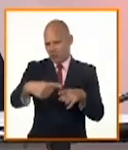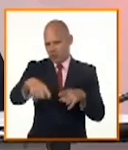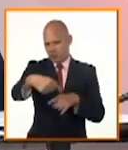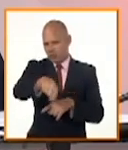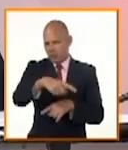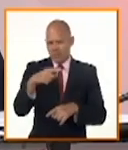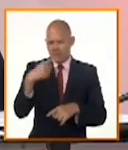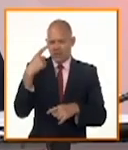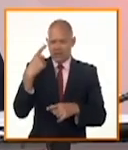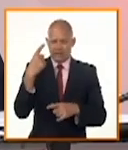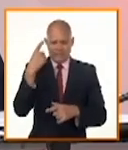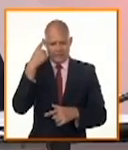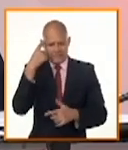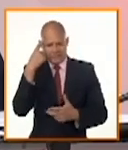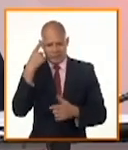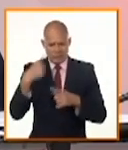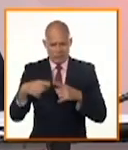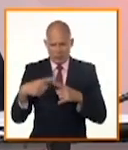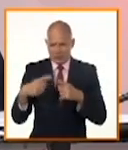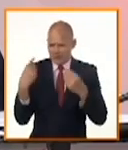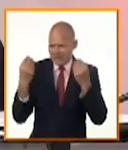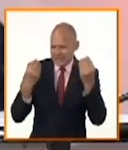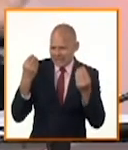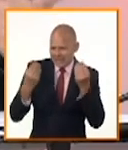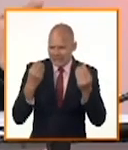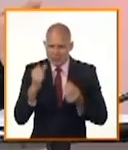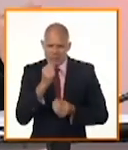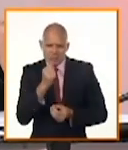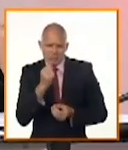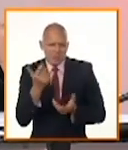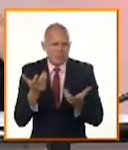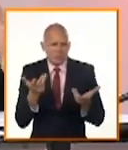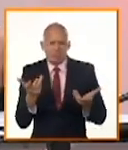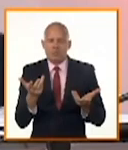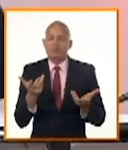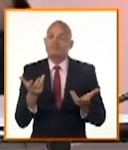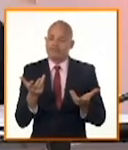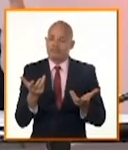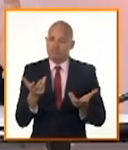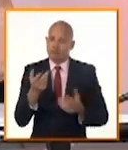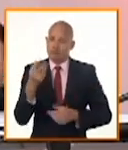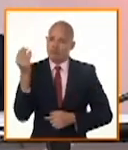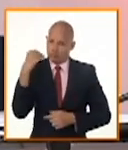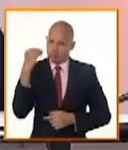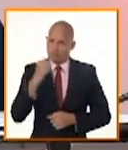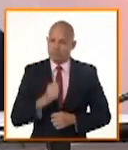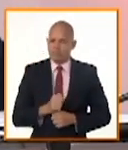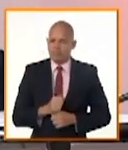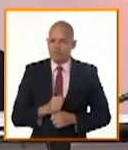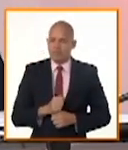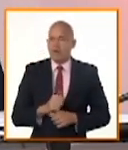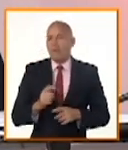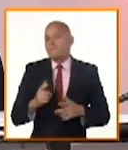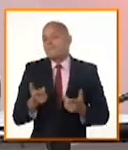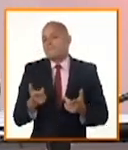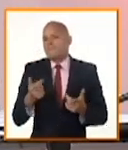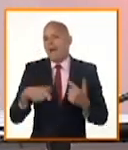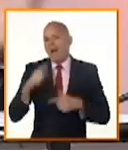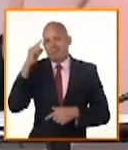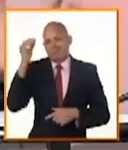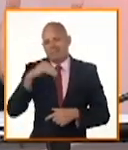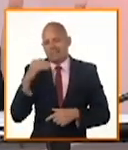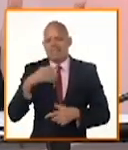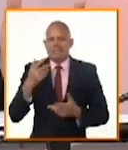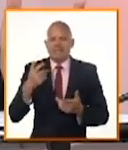los últimos días a partir de esta noticia por supuesto también noticias como esta cambios a veces no